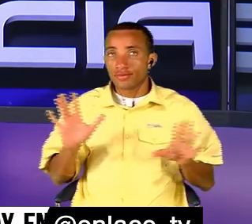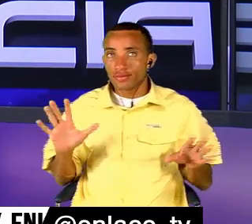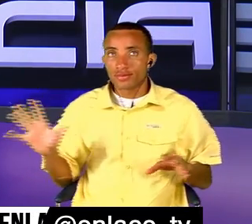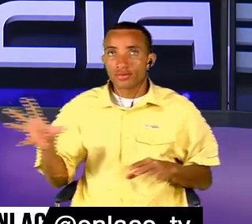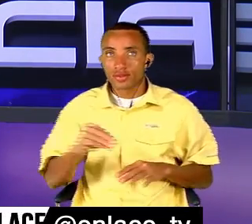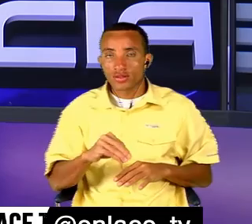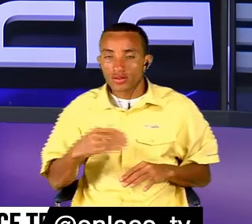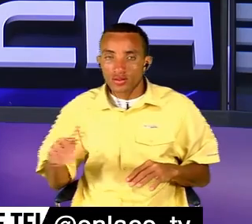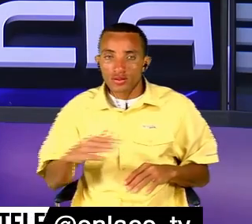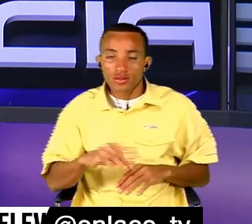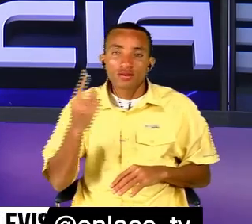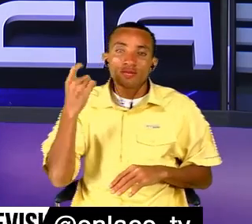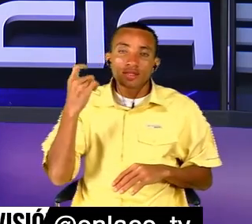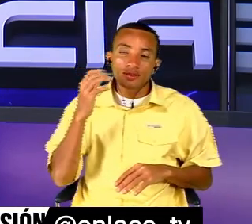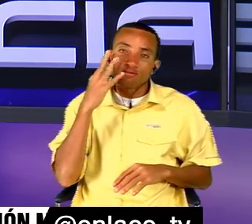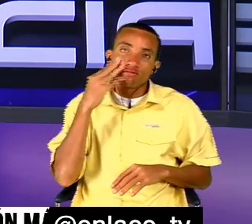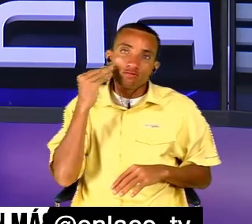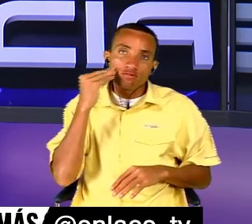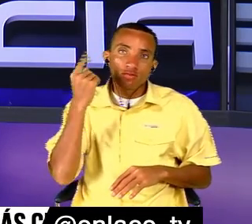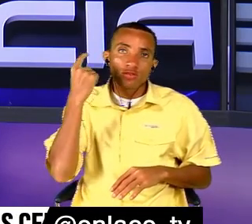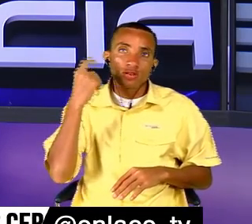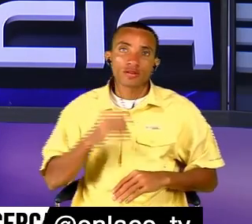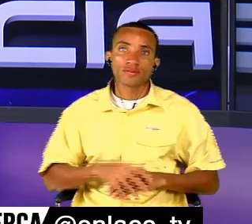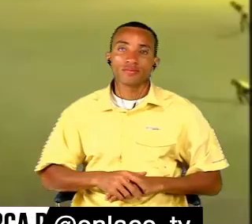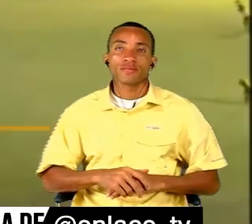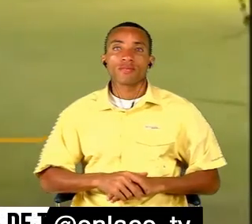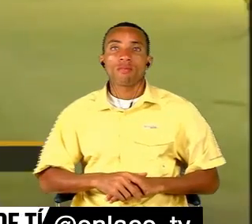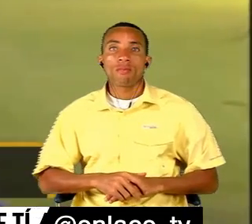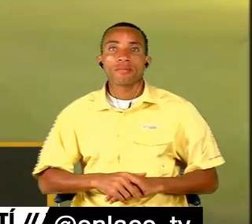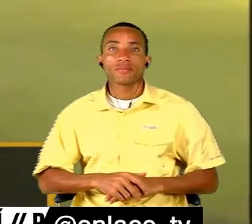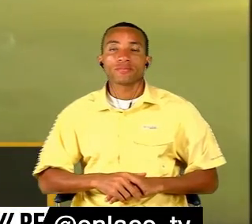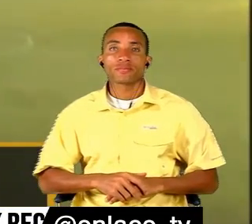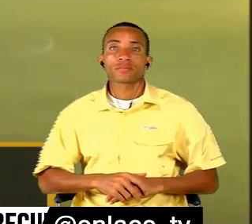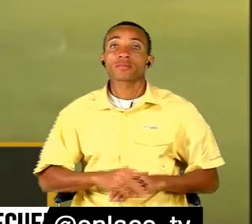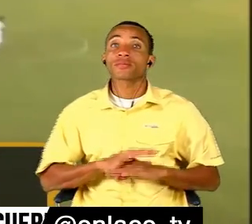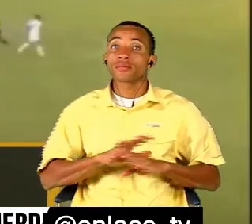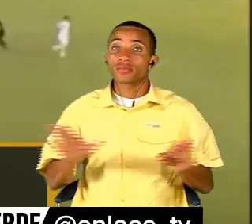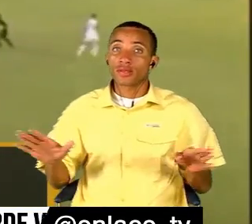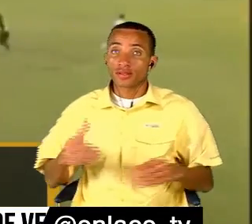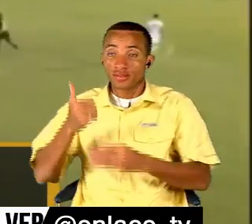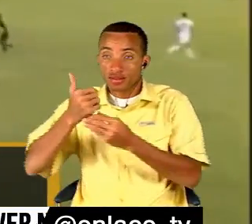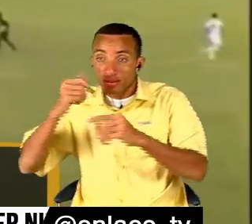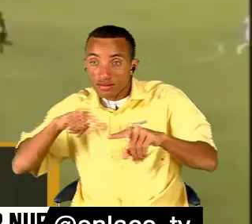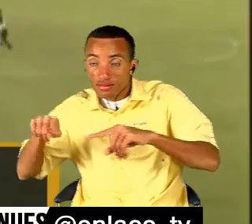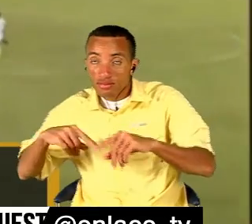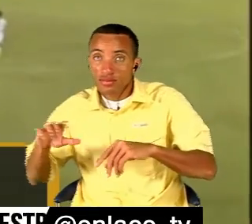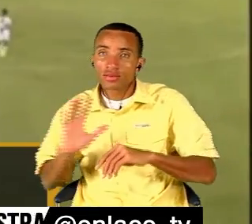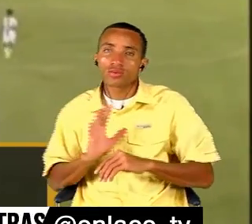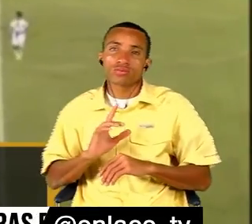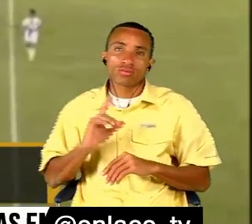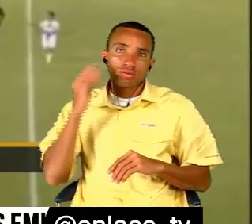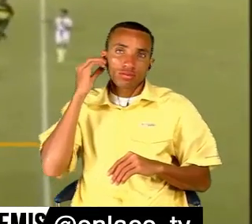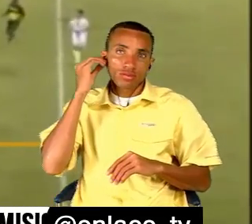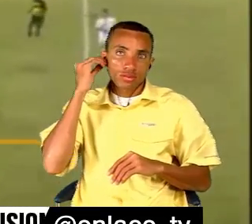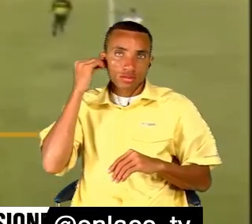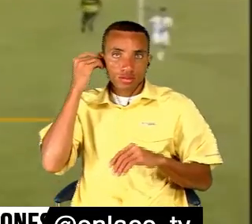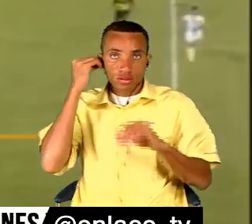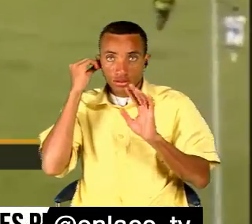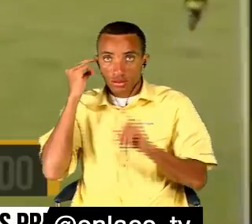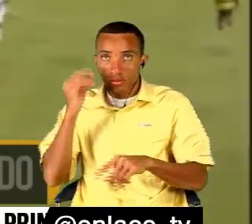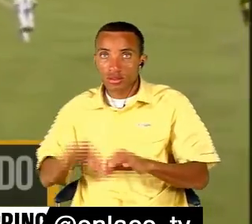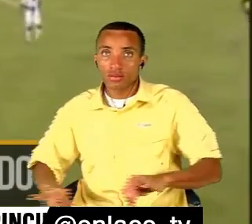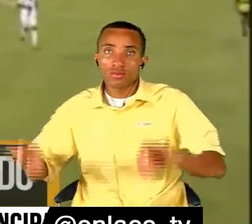les hace falta madurez en el campo. Para el técnico del Real Santander, el punto obtenido de visitante lo califica como importante